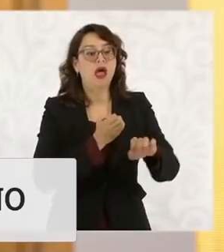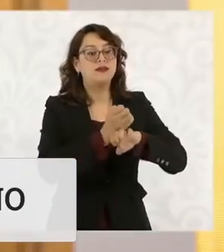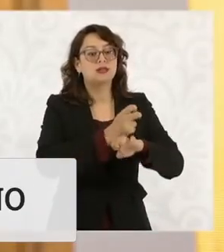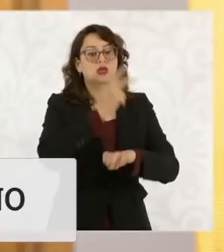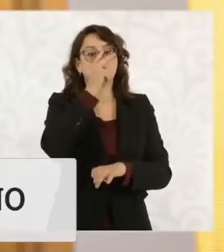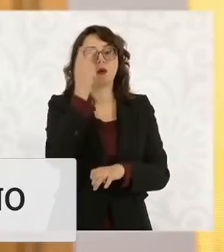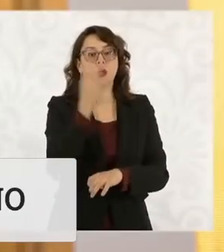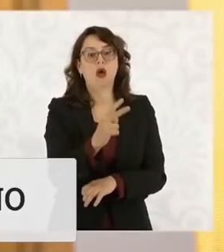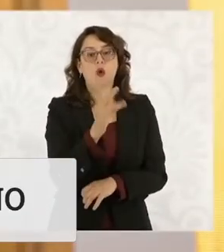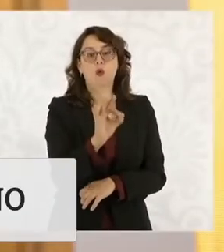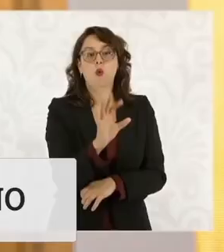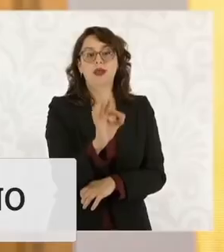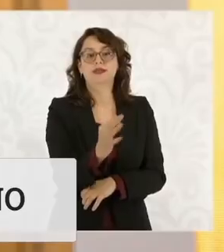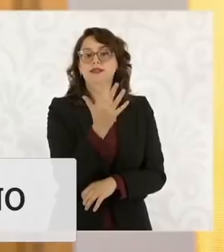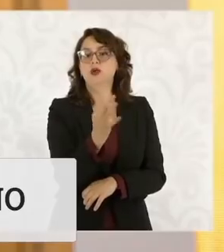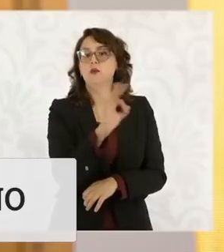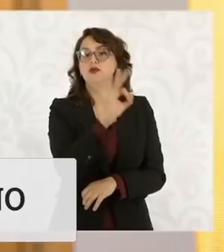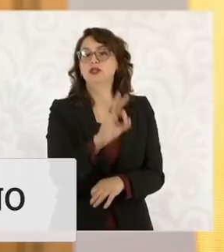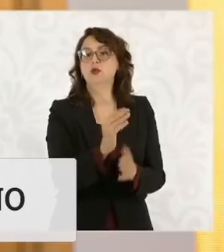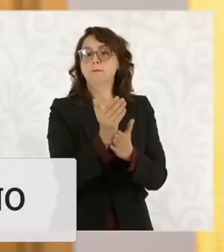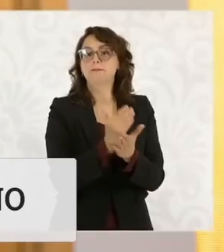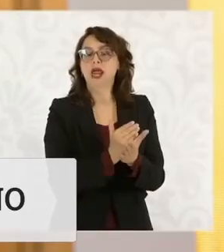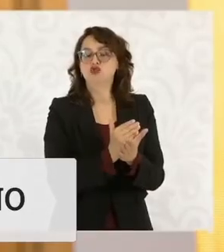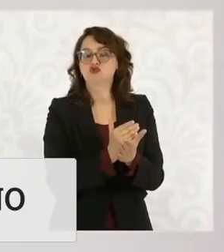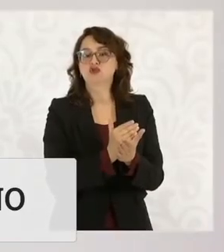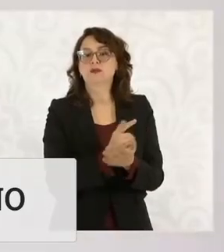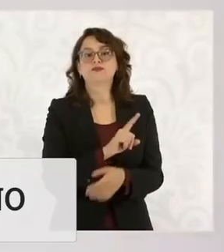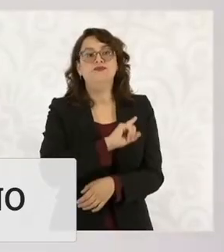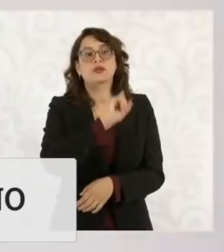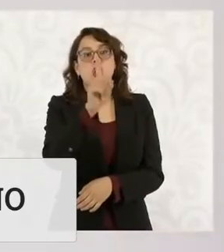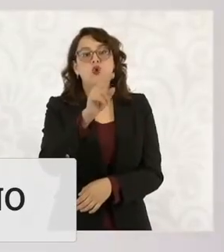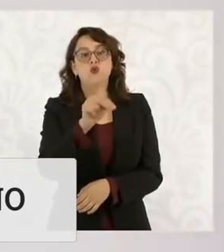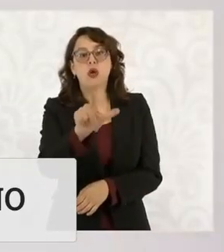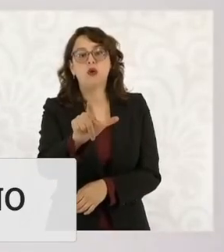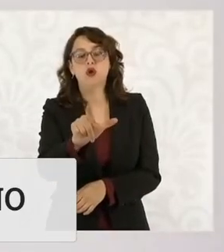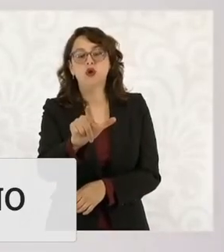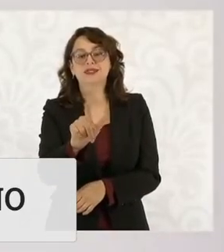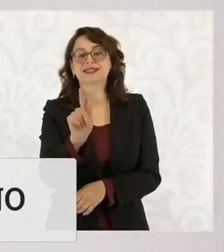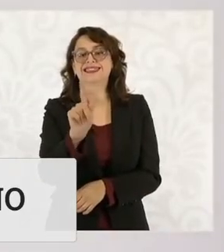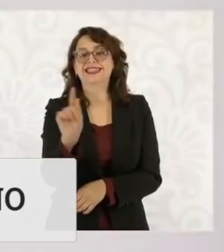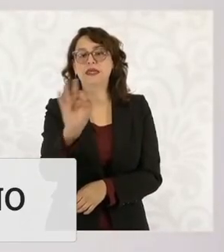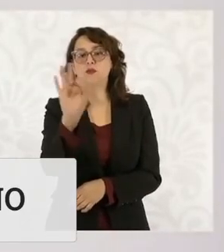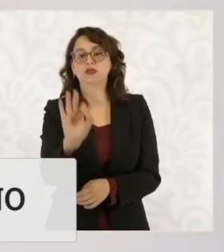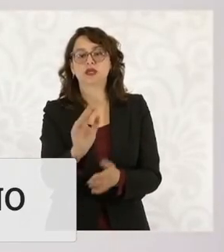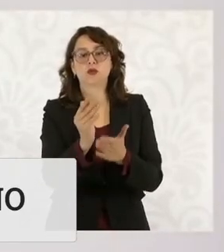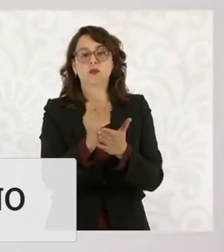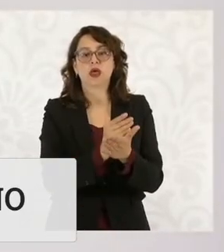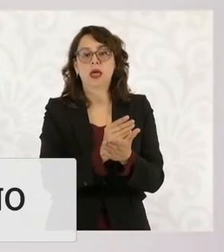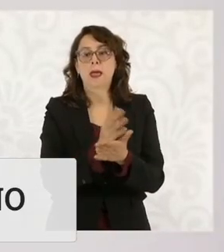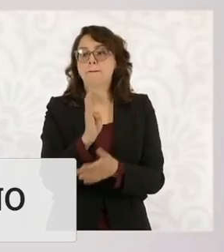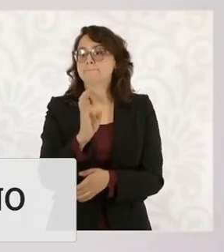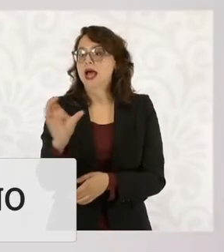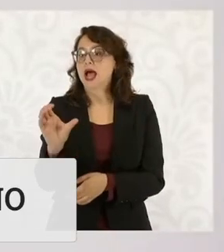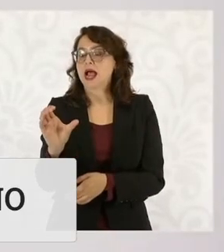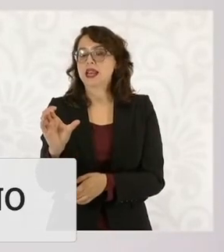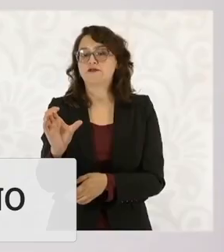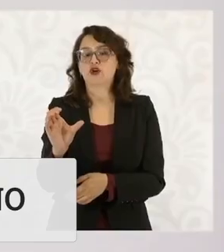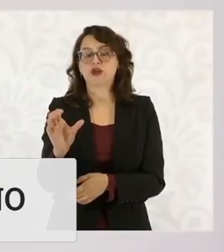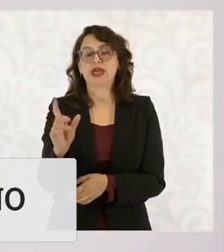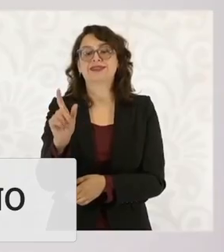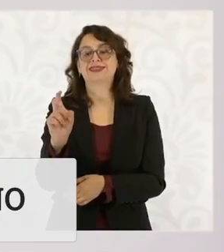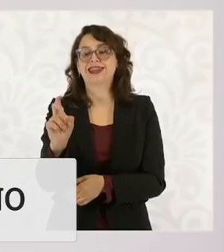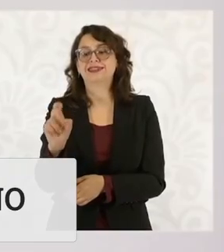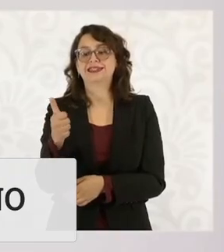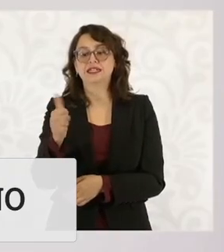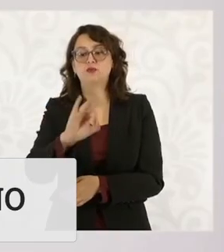de México del 45%, en Nuevo León del 70%, en Baja California